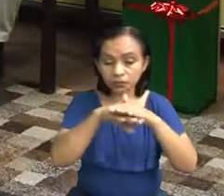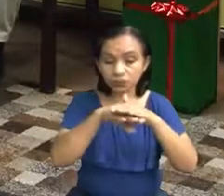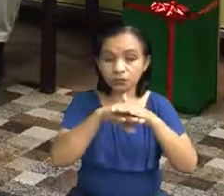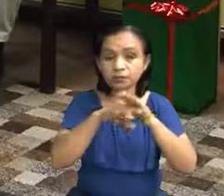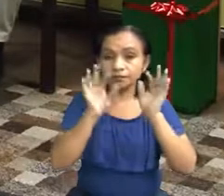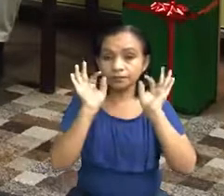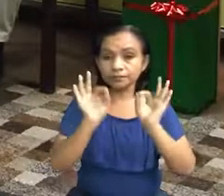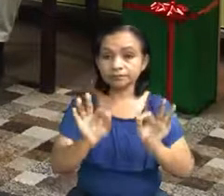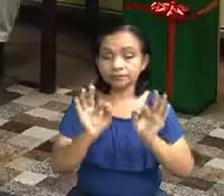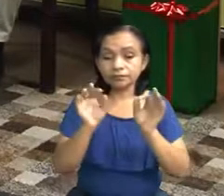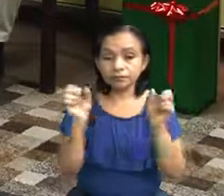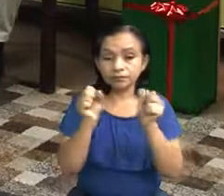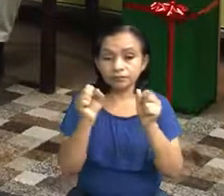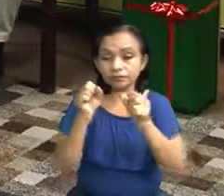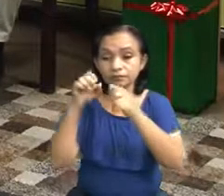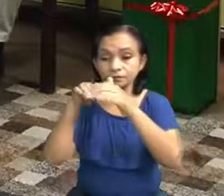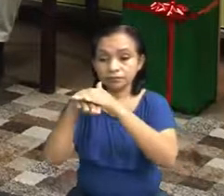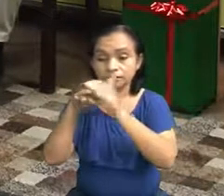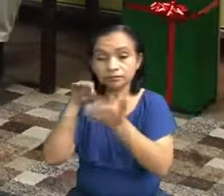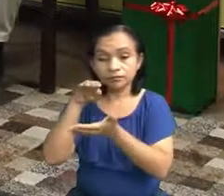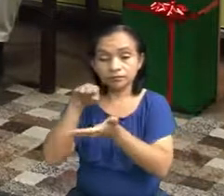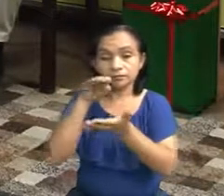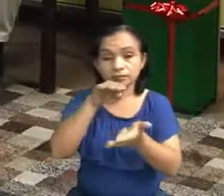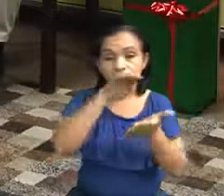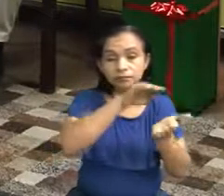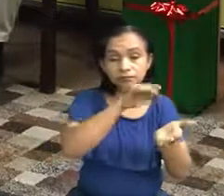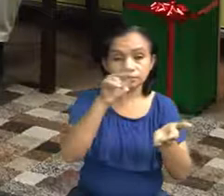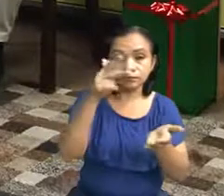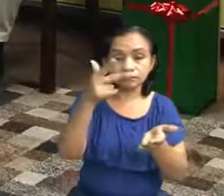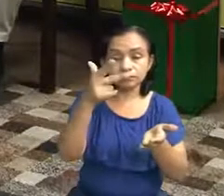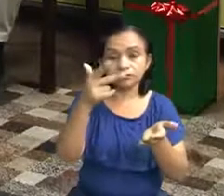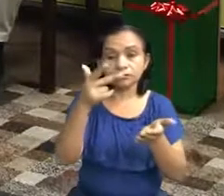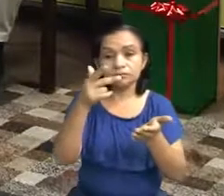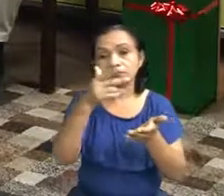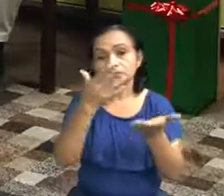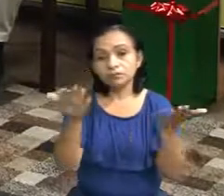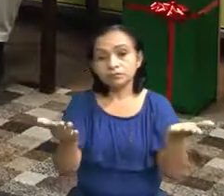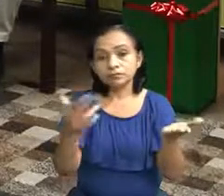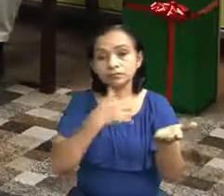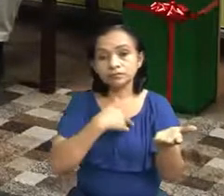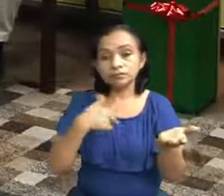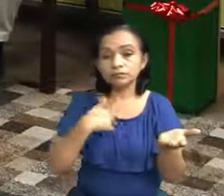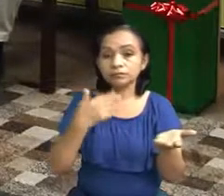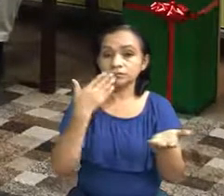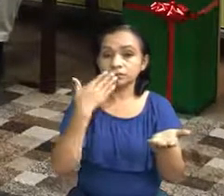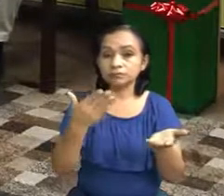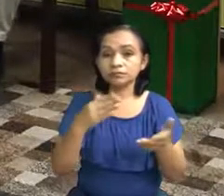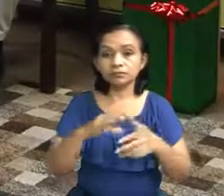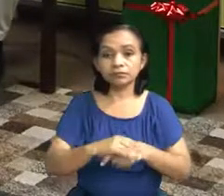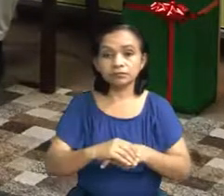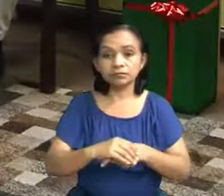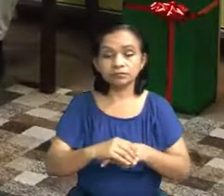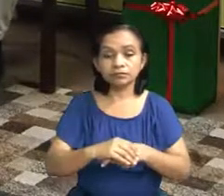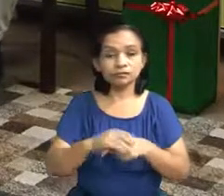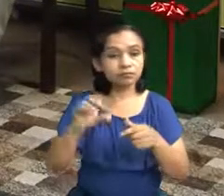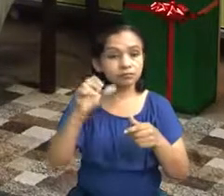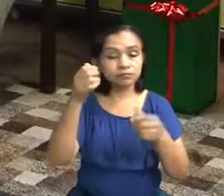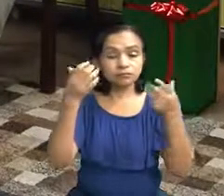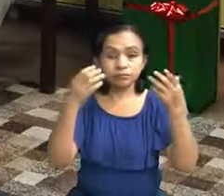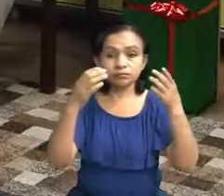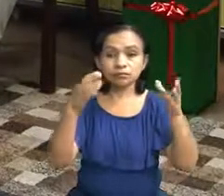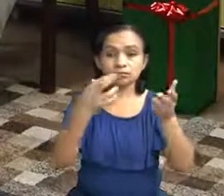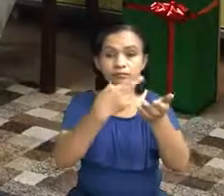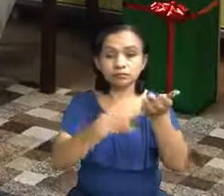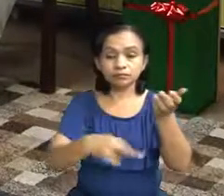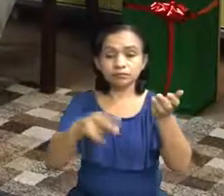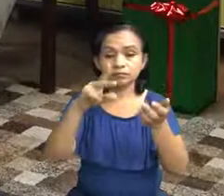obviamente, bien refrigerada, entre 2 y 8 grados centígrados, y en condiciones óptimas. Luego, los otros productos sanguíneos,